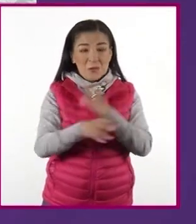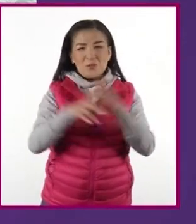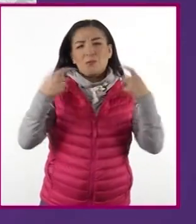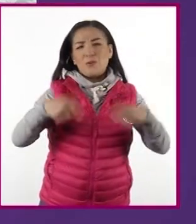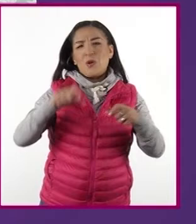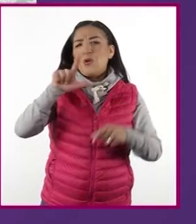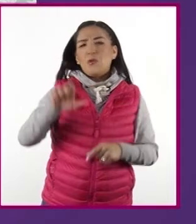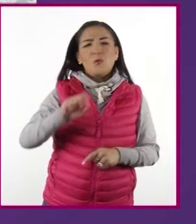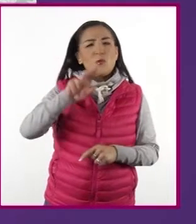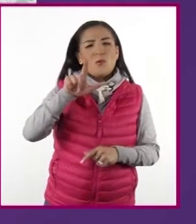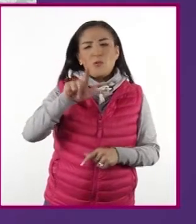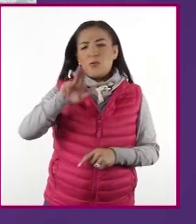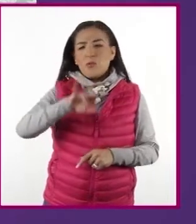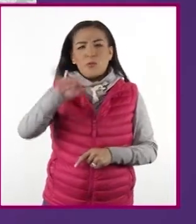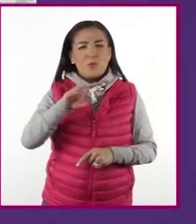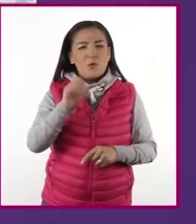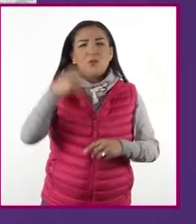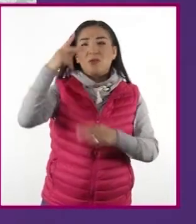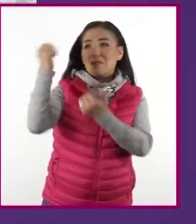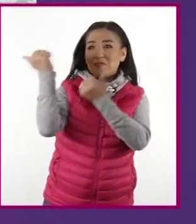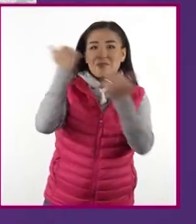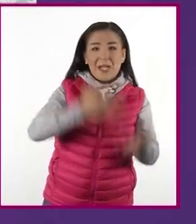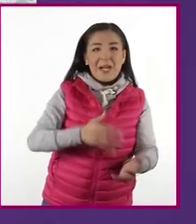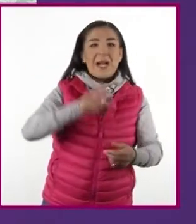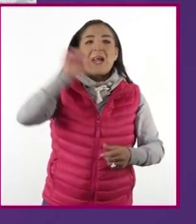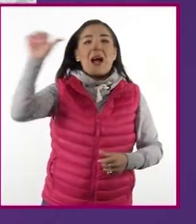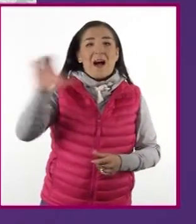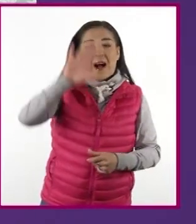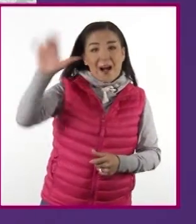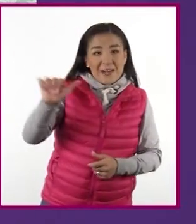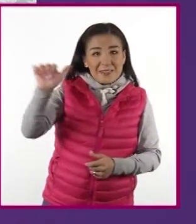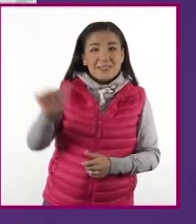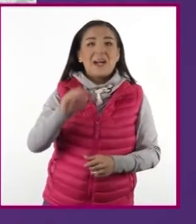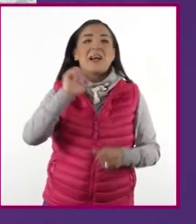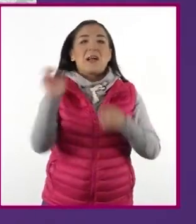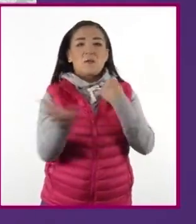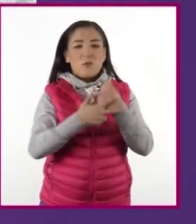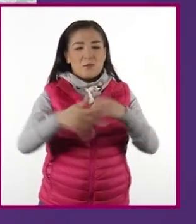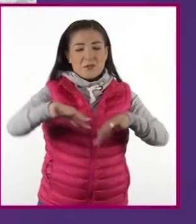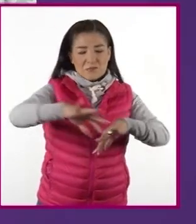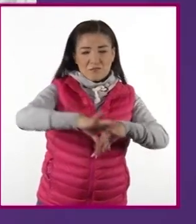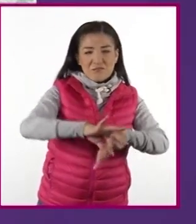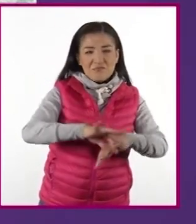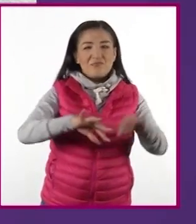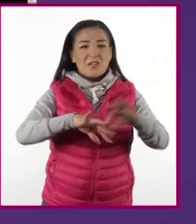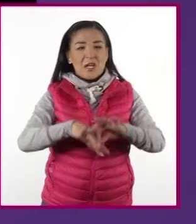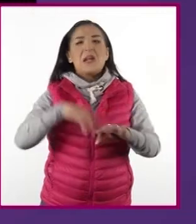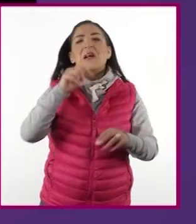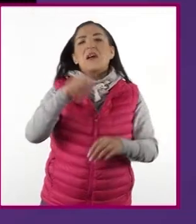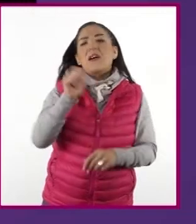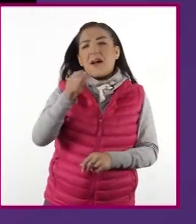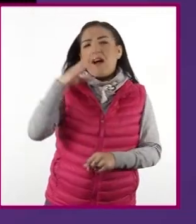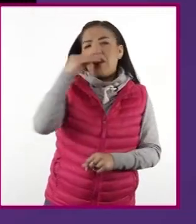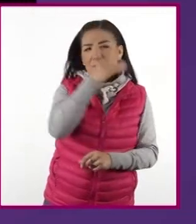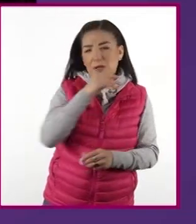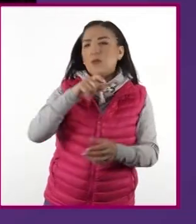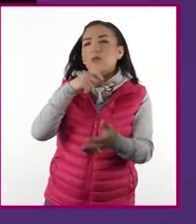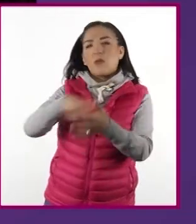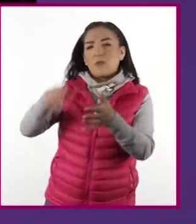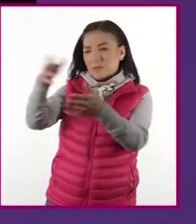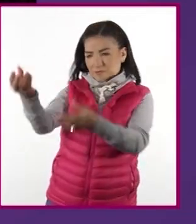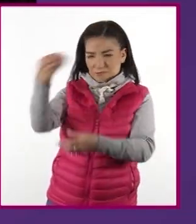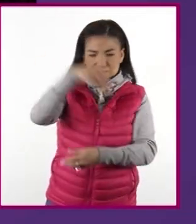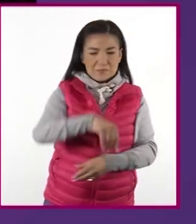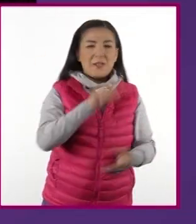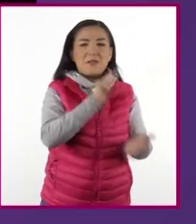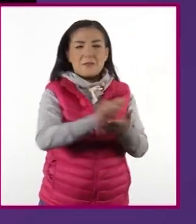de Europa o Asia y compraban esclavos africanos. El clero era otro grupo privilegiado